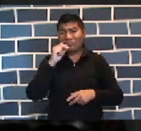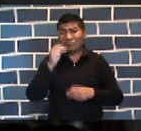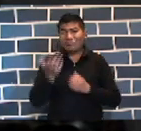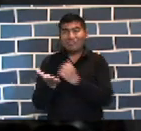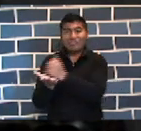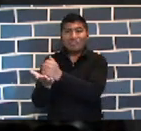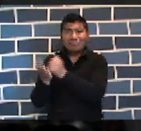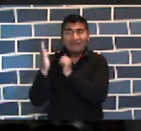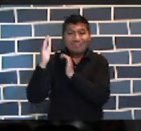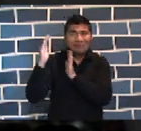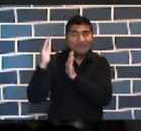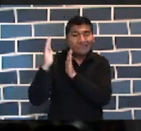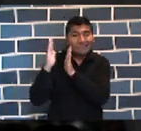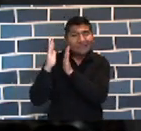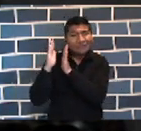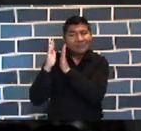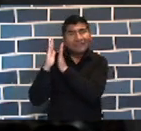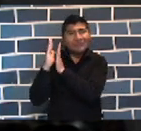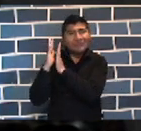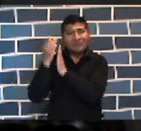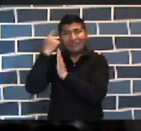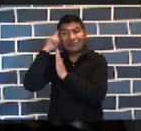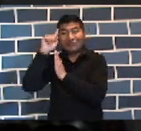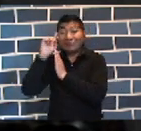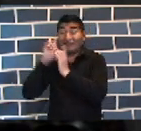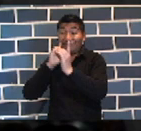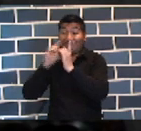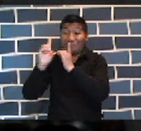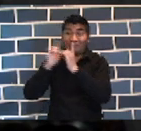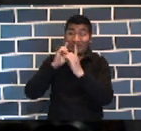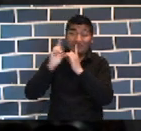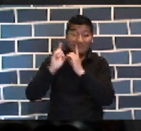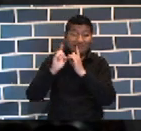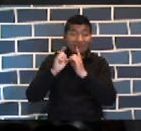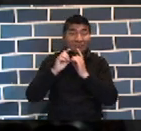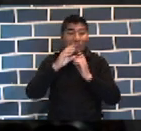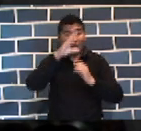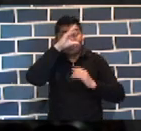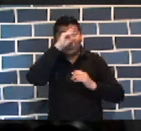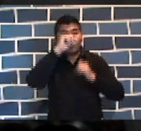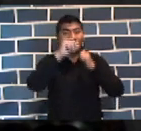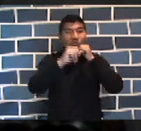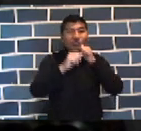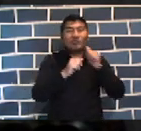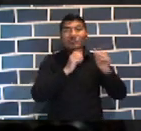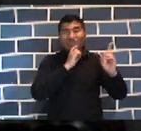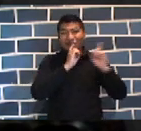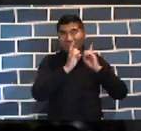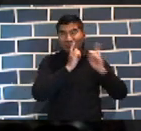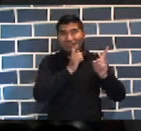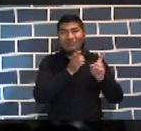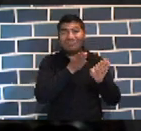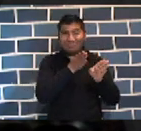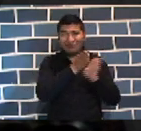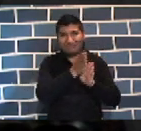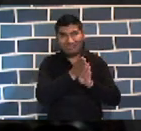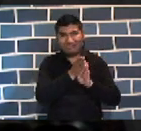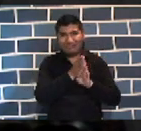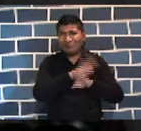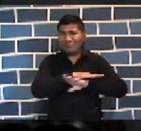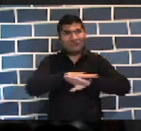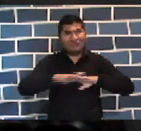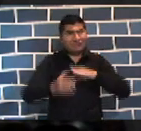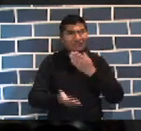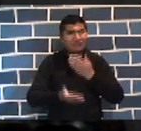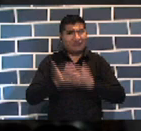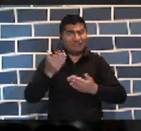están acercando para dialogar, para ser hombres y mujeres de diálogo. No nos